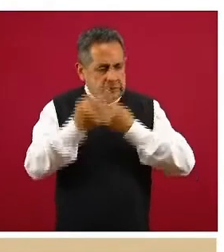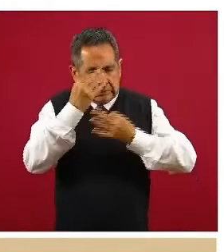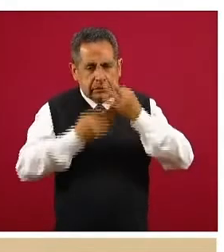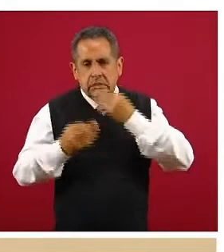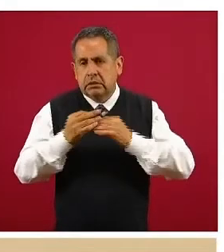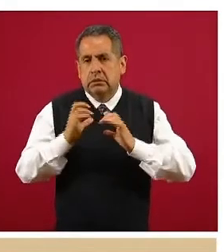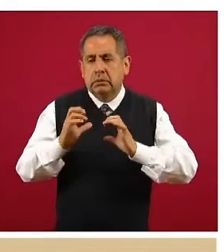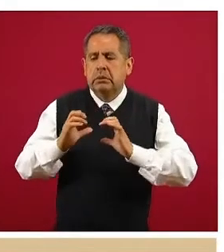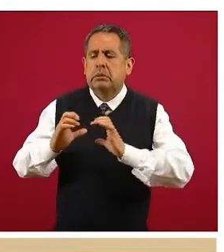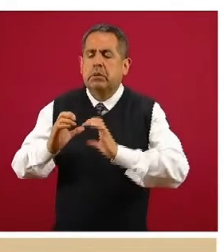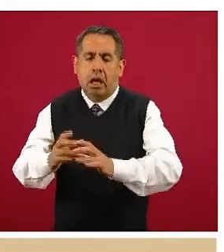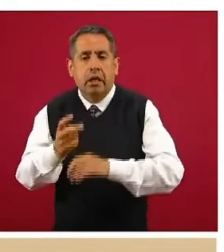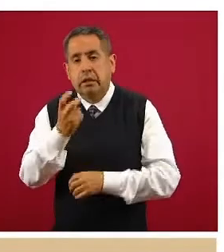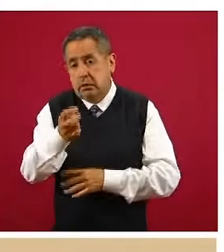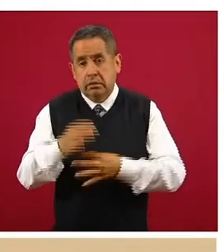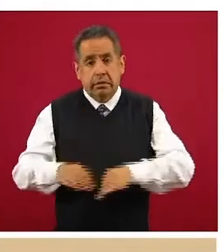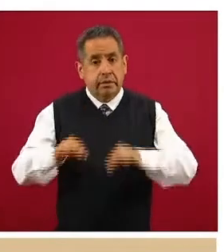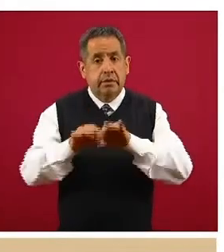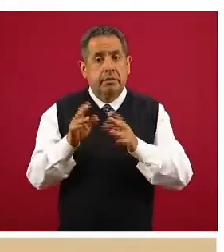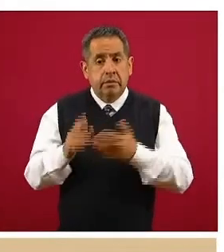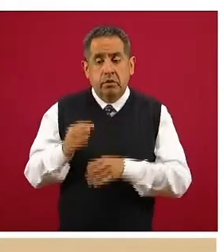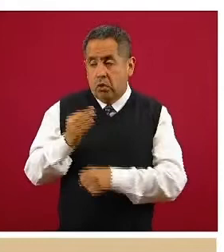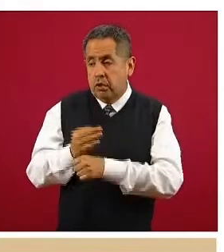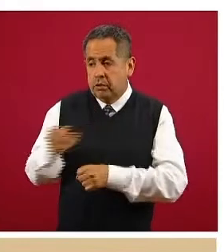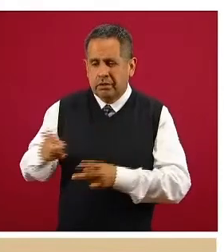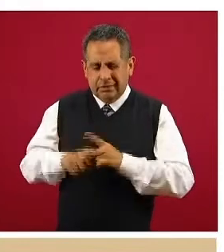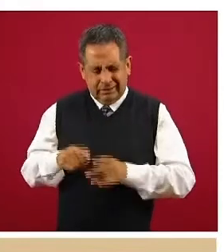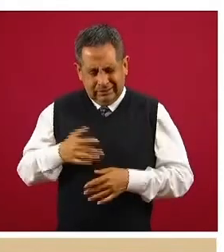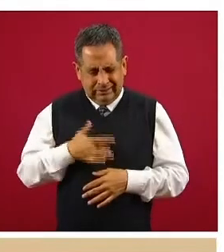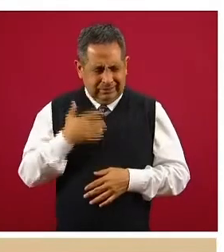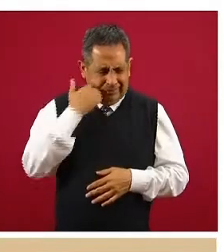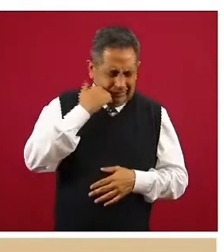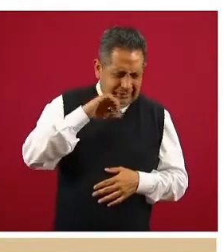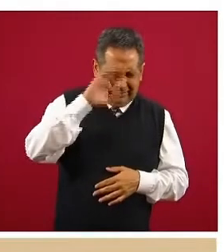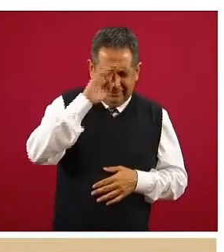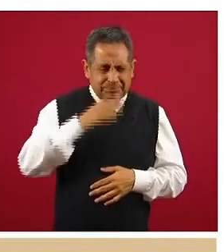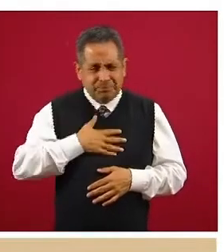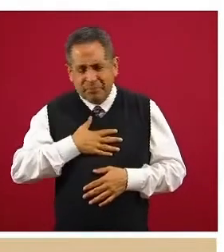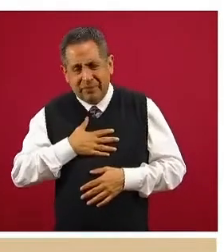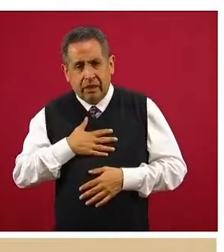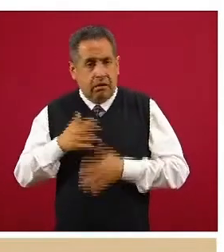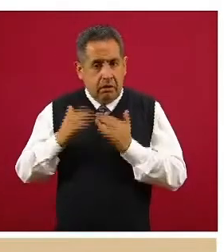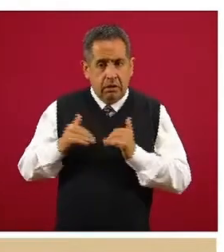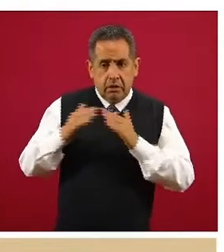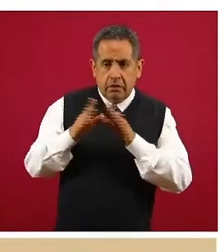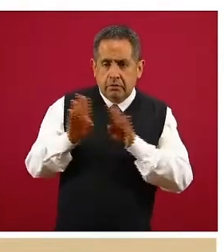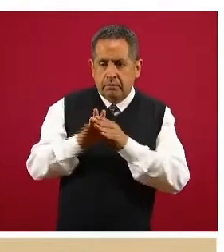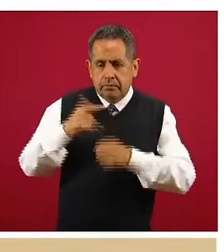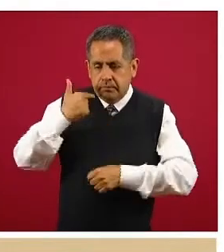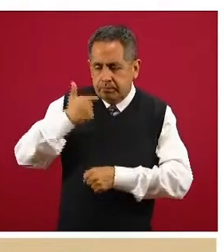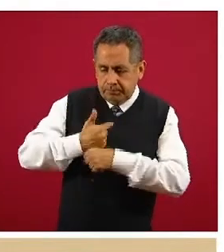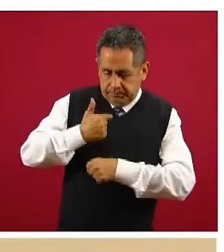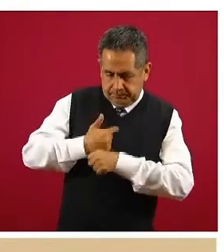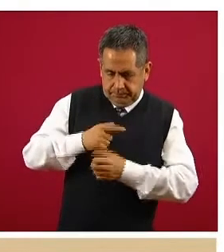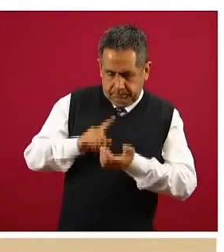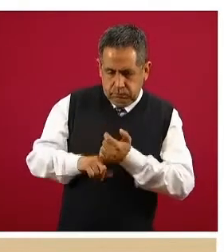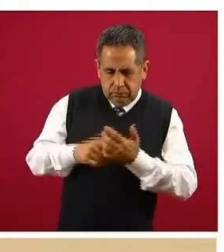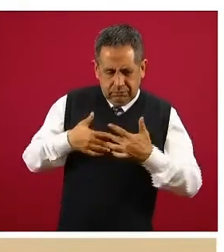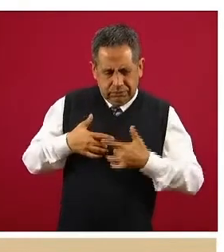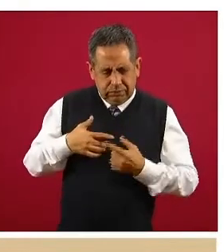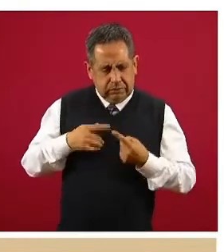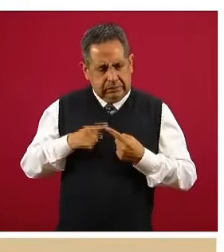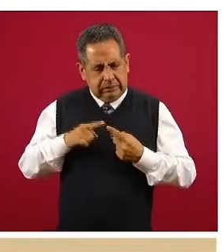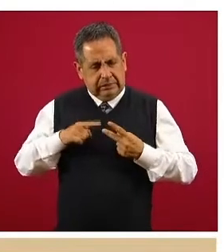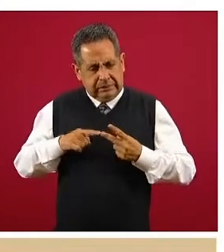eso es importante que las personas que inician con signos y síntomas en su domicilio y detectan la presencia de uno de